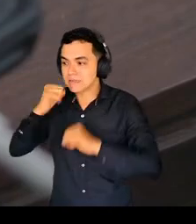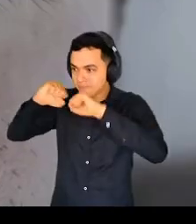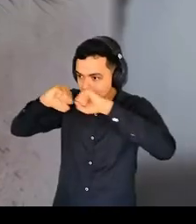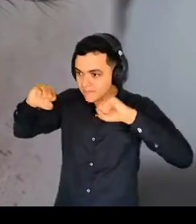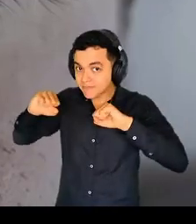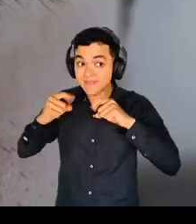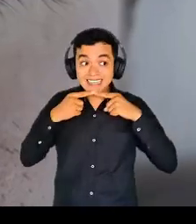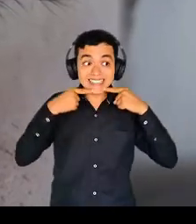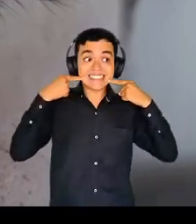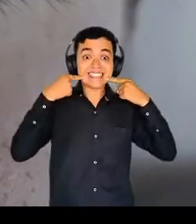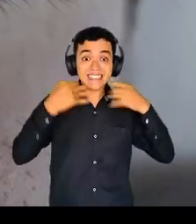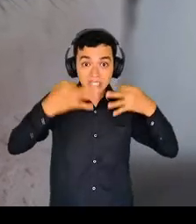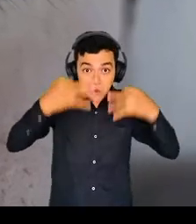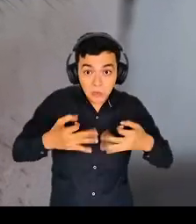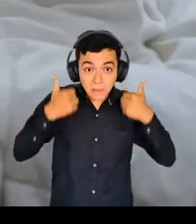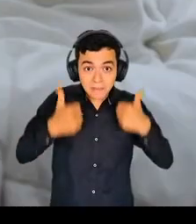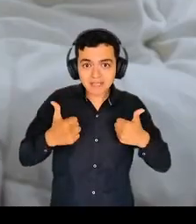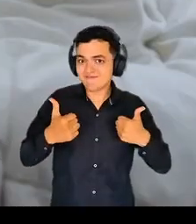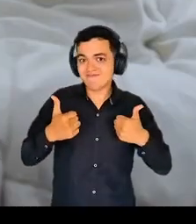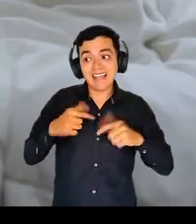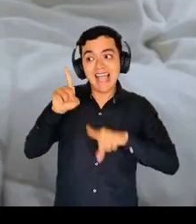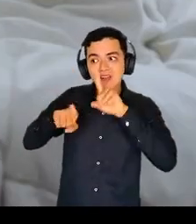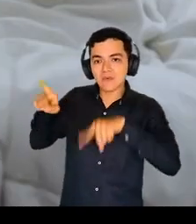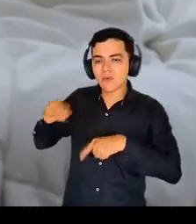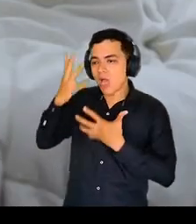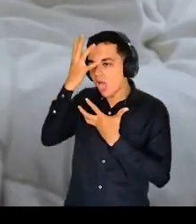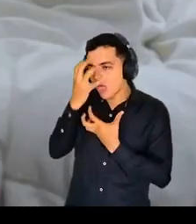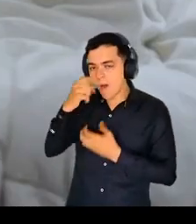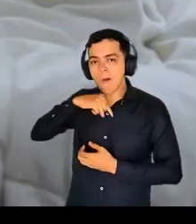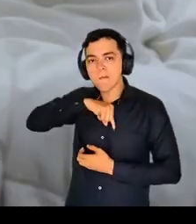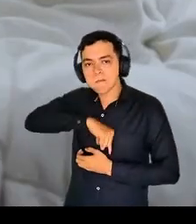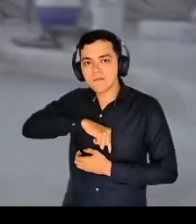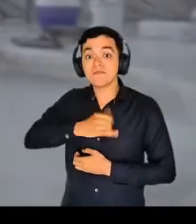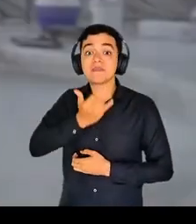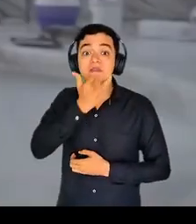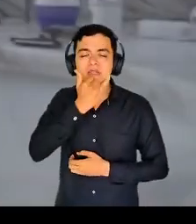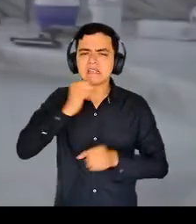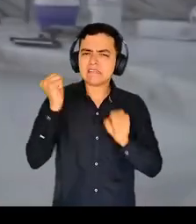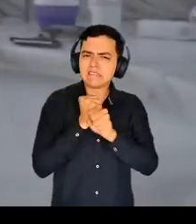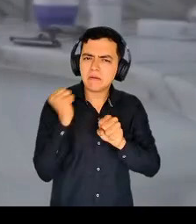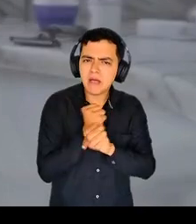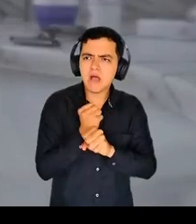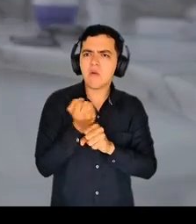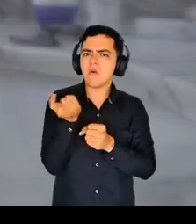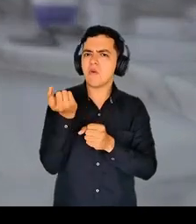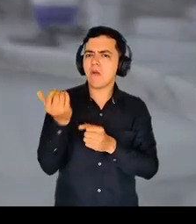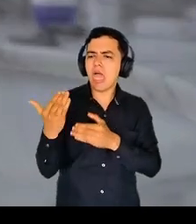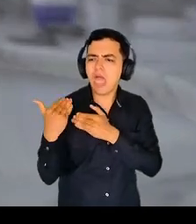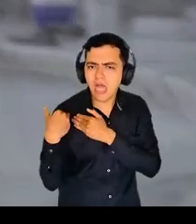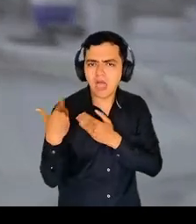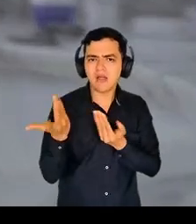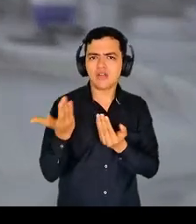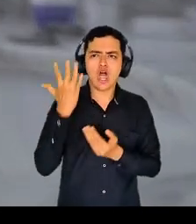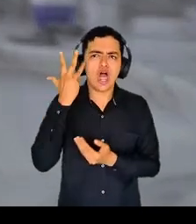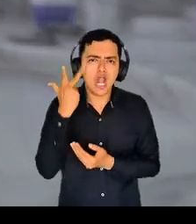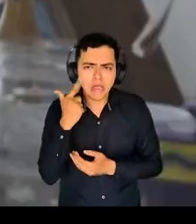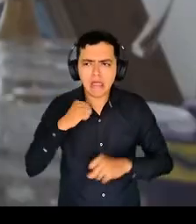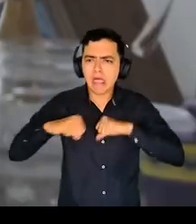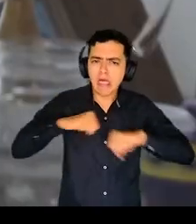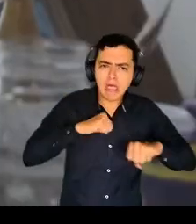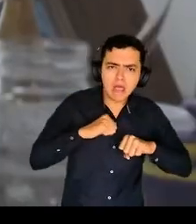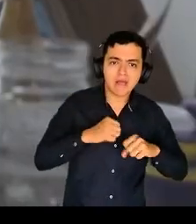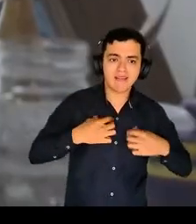una realidad. Las situaciones de la vida cotidiana, el trabajo, la rutina, el cumplir con el deber, lavar,